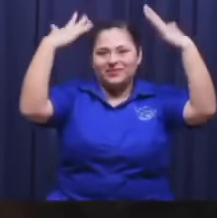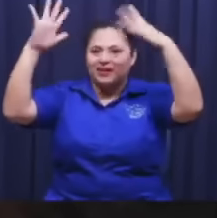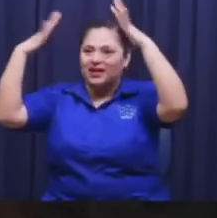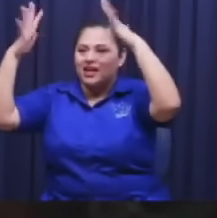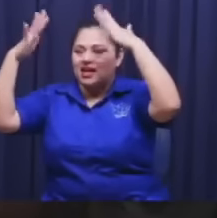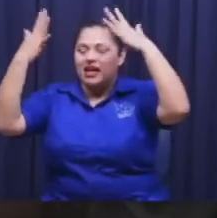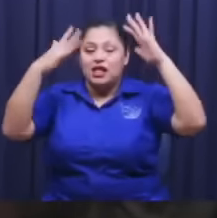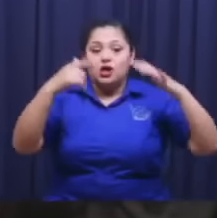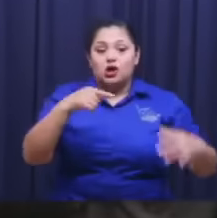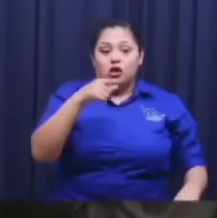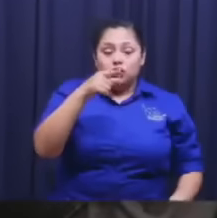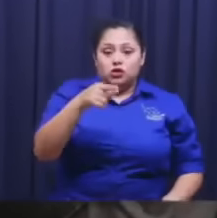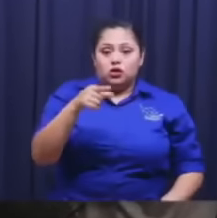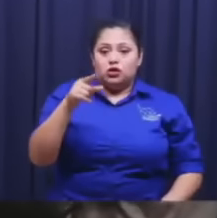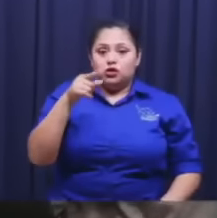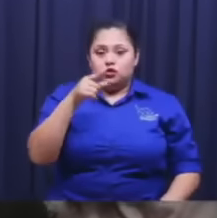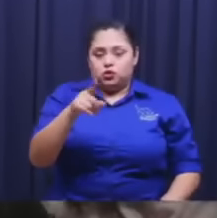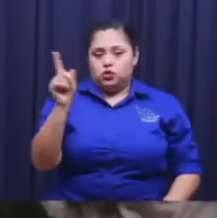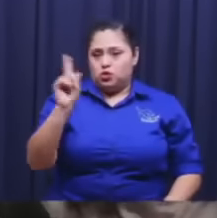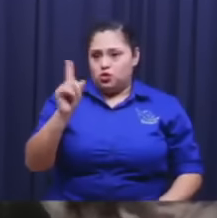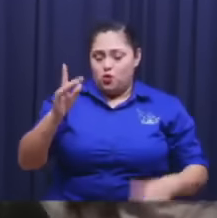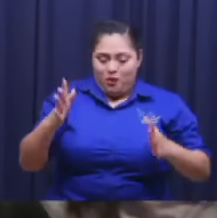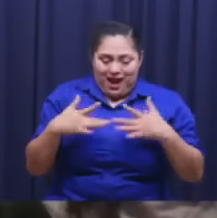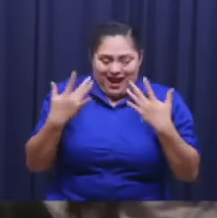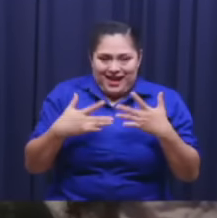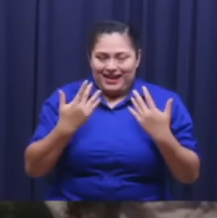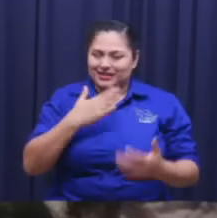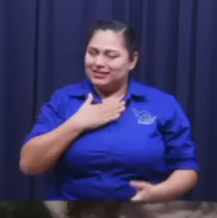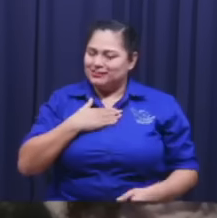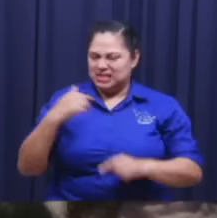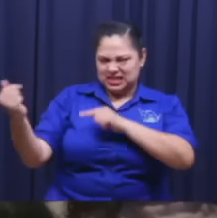No te alegres de mí, enemiga mía,